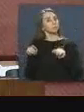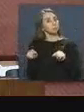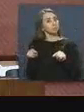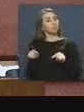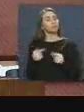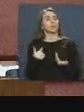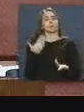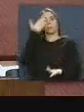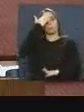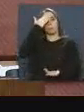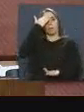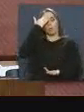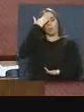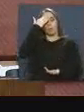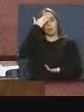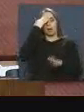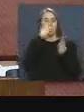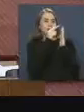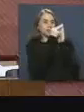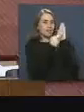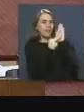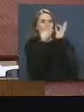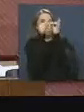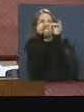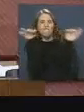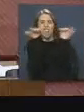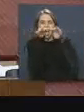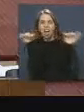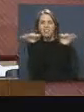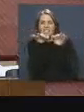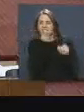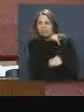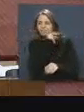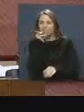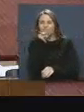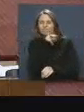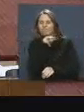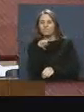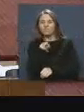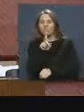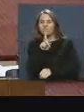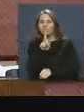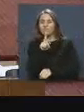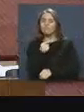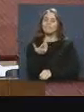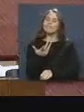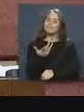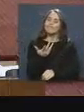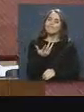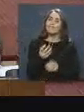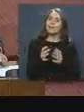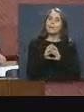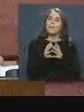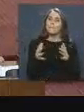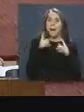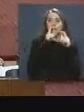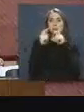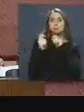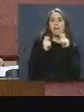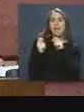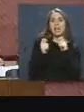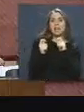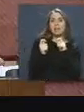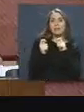me preocupan los términos en que se ha redactado este proyecto, ya que no hace sino agrandar las amenazas de